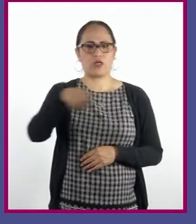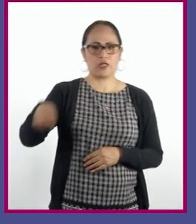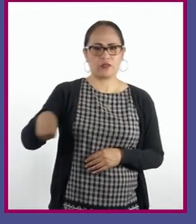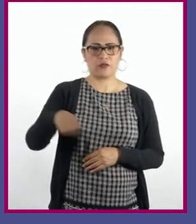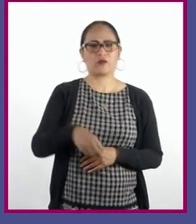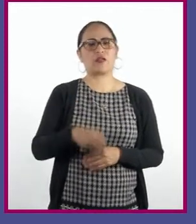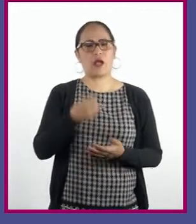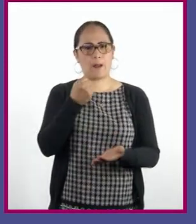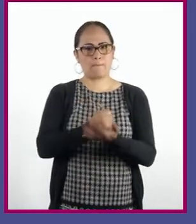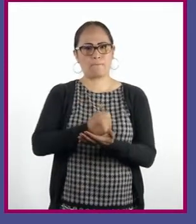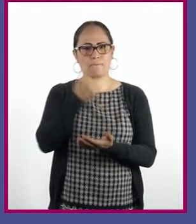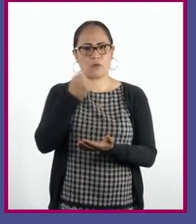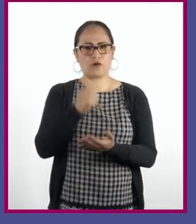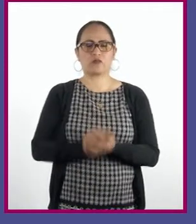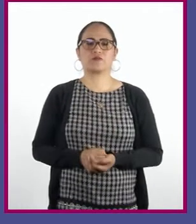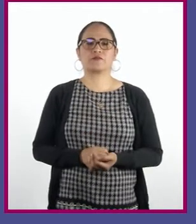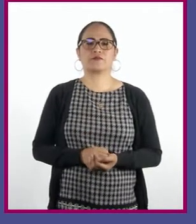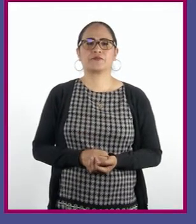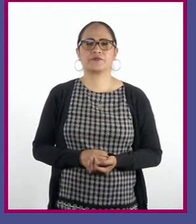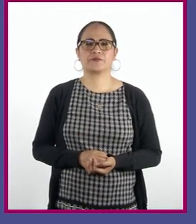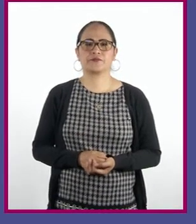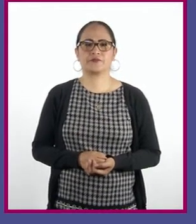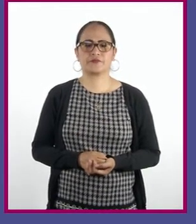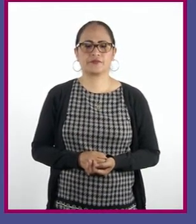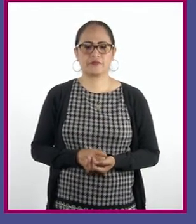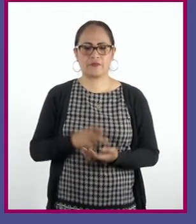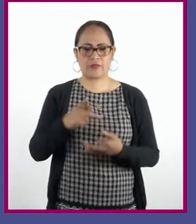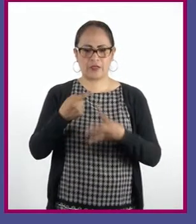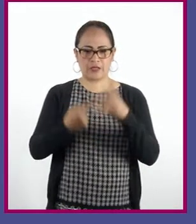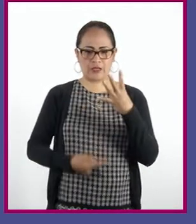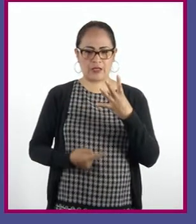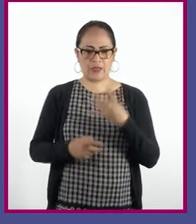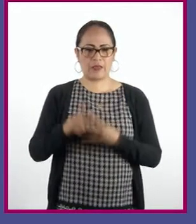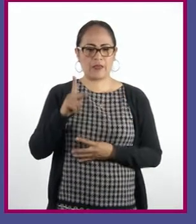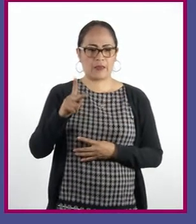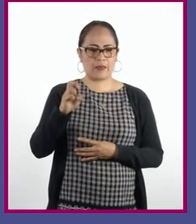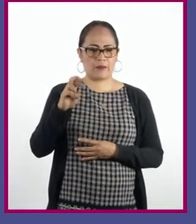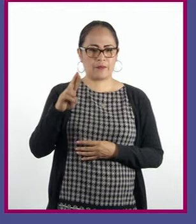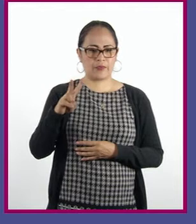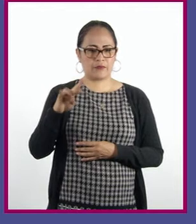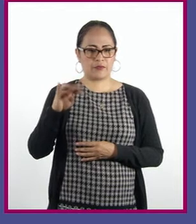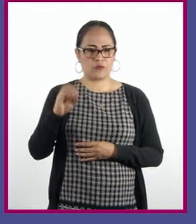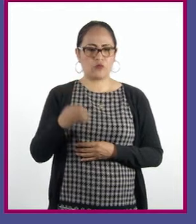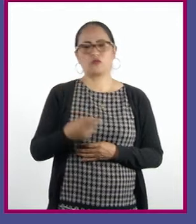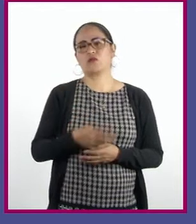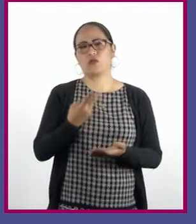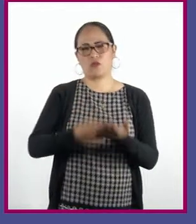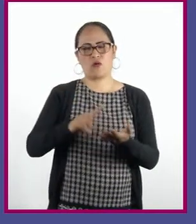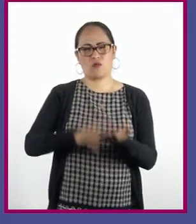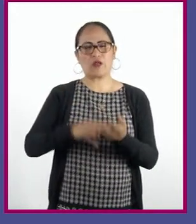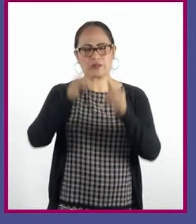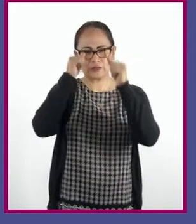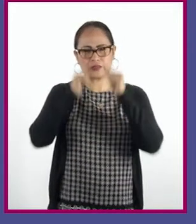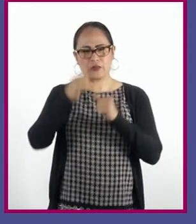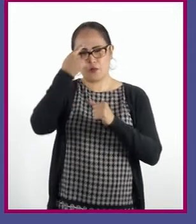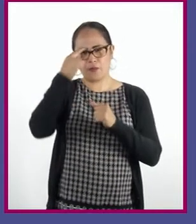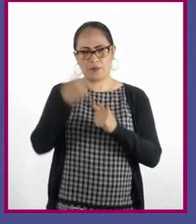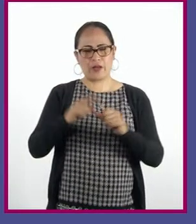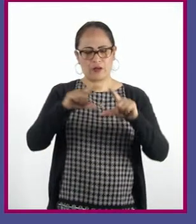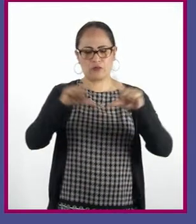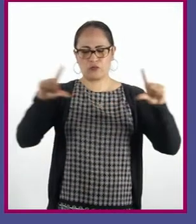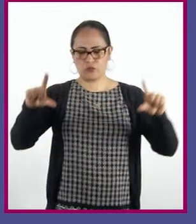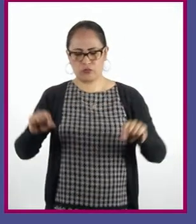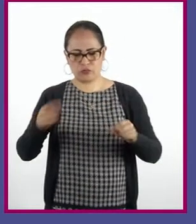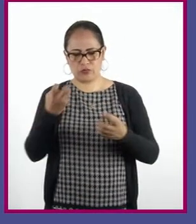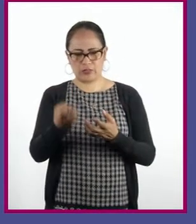arbitraje académico conocido como peer review, en modalidad doble ciego, para la posible incorporación de un texto en